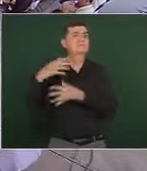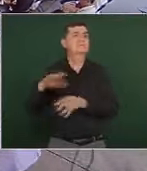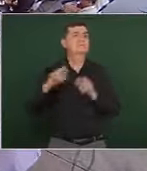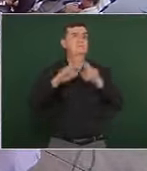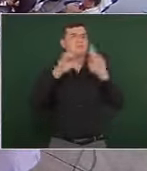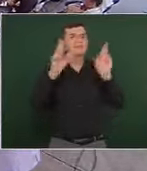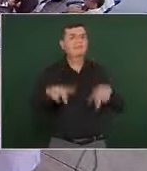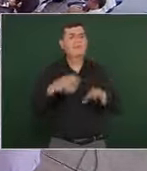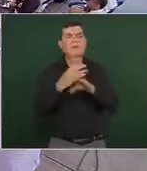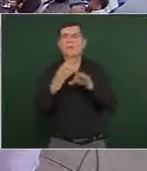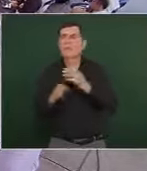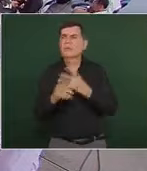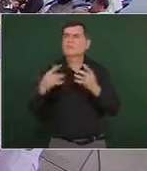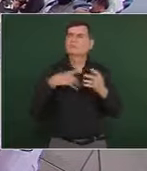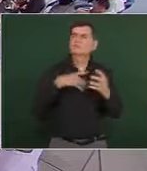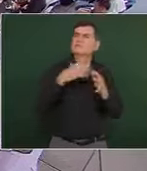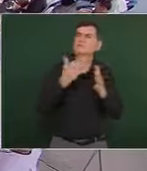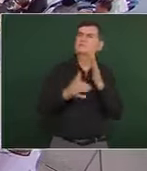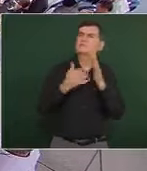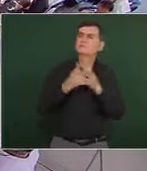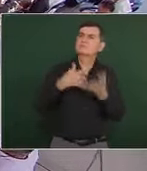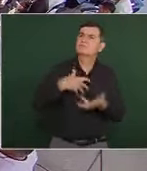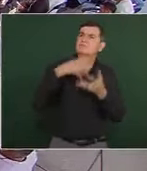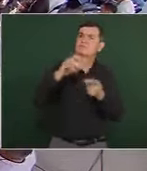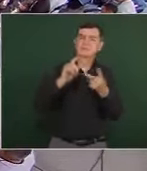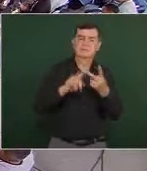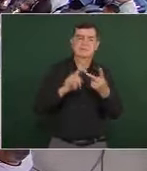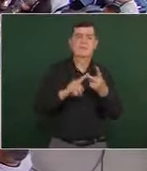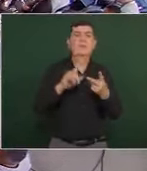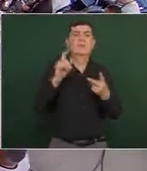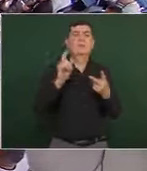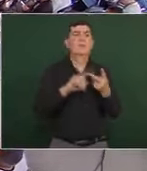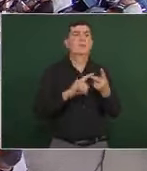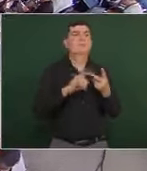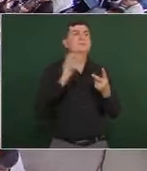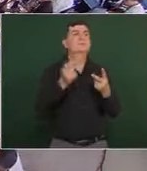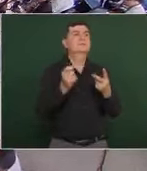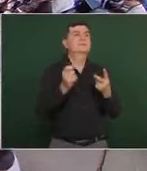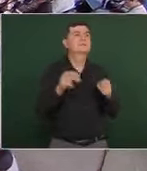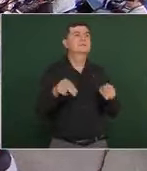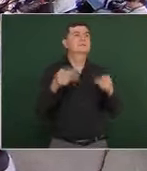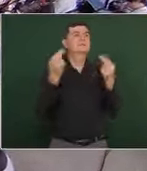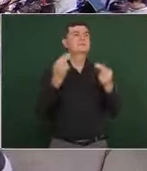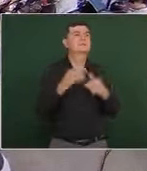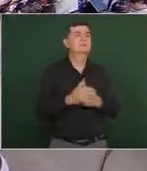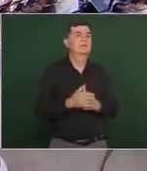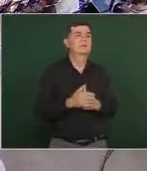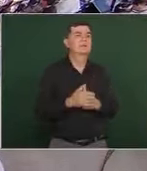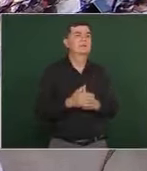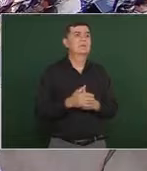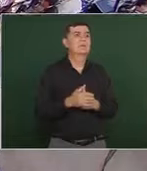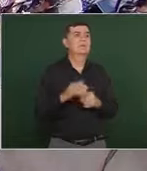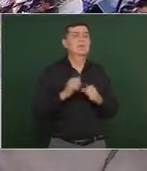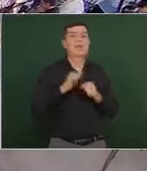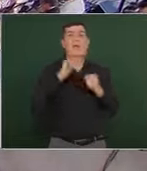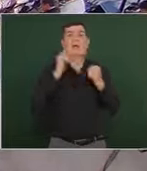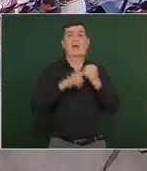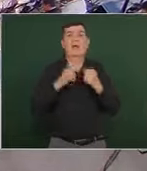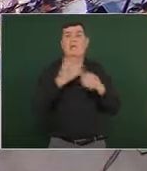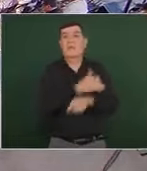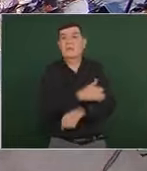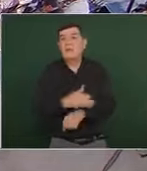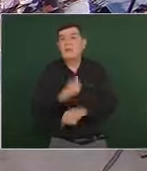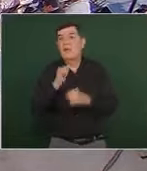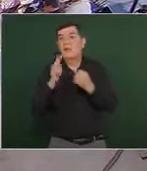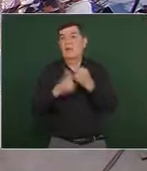paquetes de electrodomésticos, y lo segundo tiene que ver con alguna familia